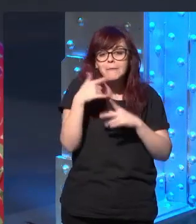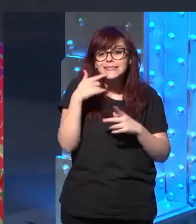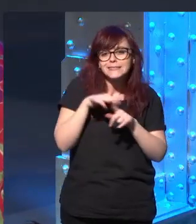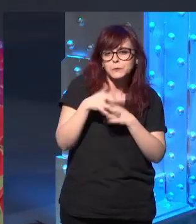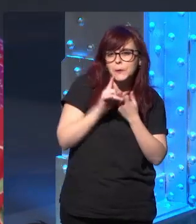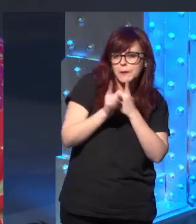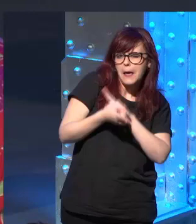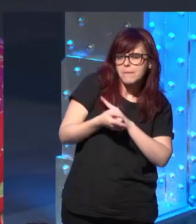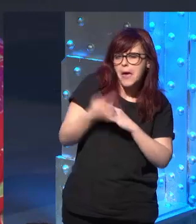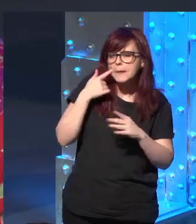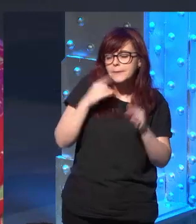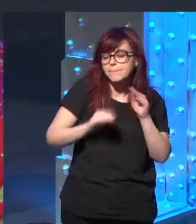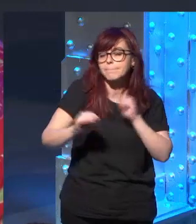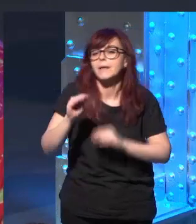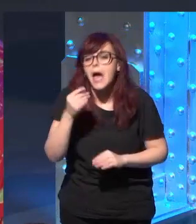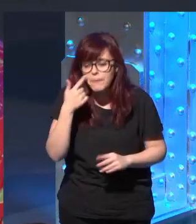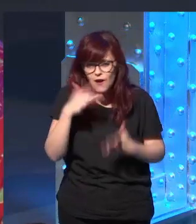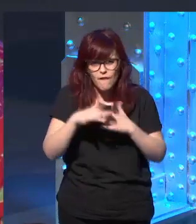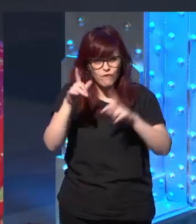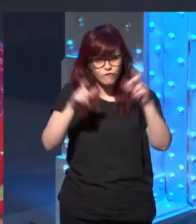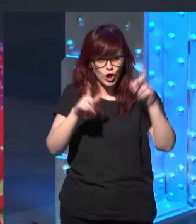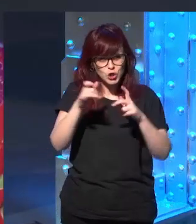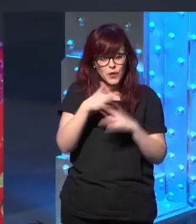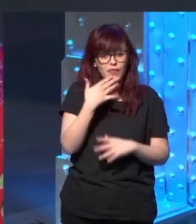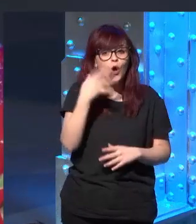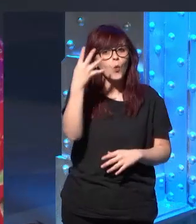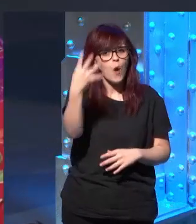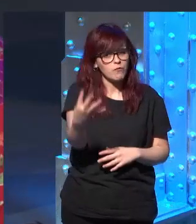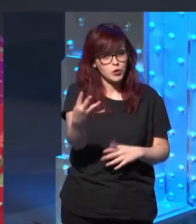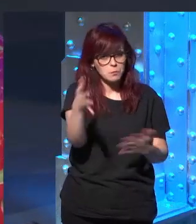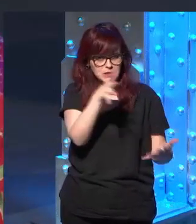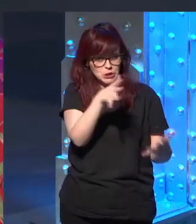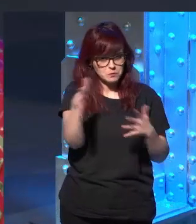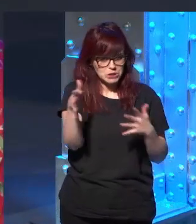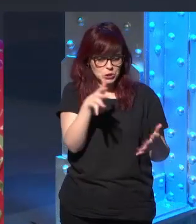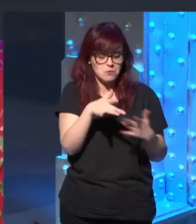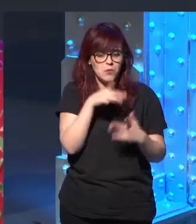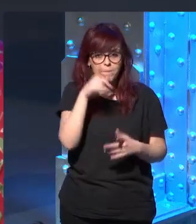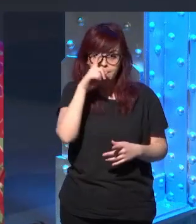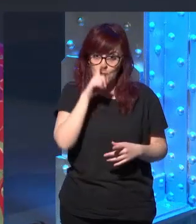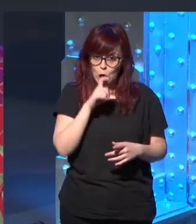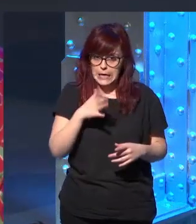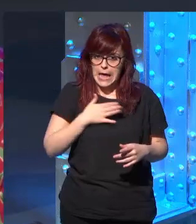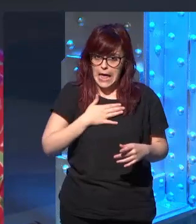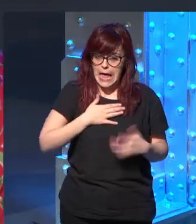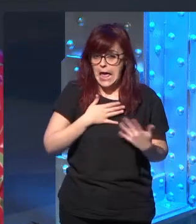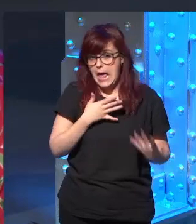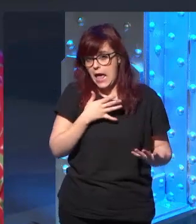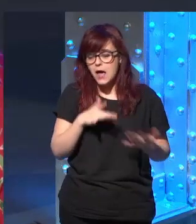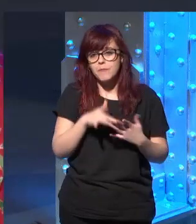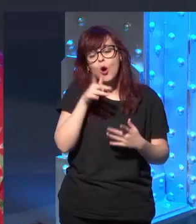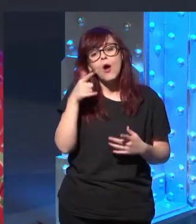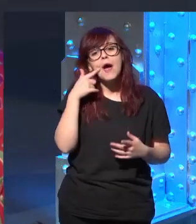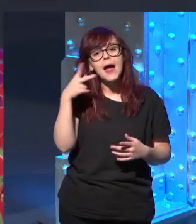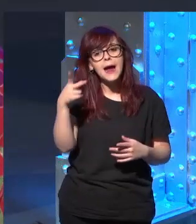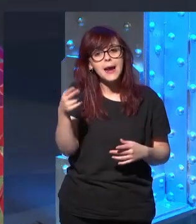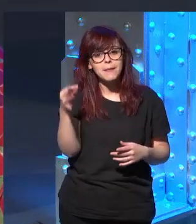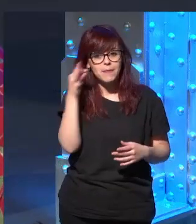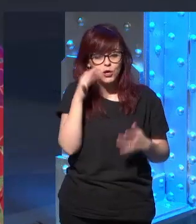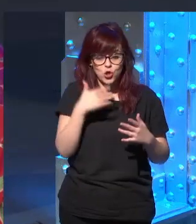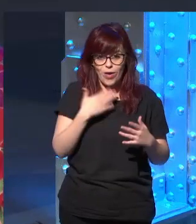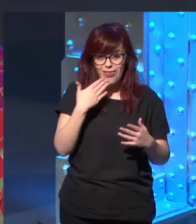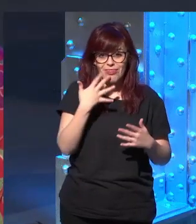cambia. En esa foto yo creo que tengo como 4 años más o menos, porque en mi memoria en ese viaje no está todavía mi hermana, que nació cuando yo